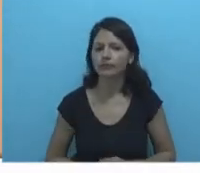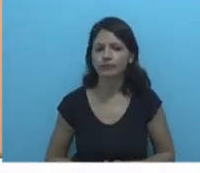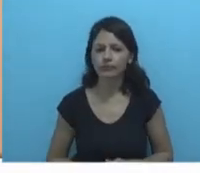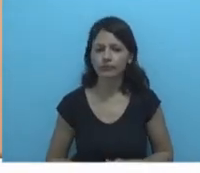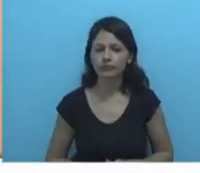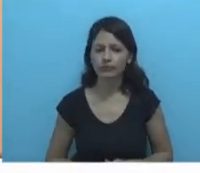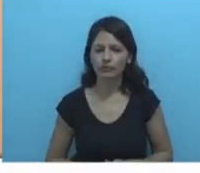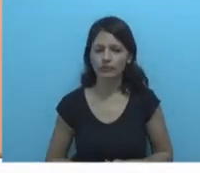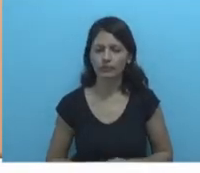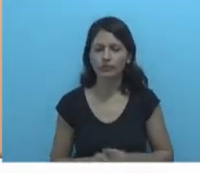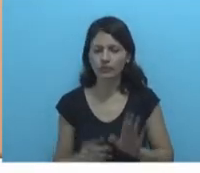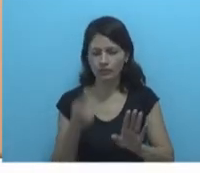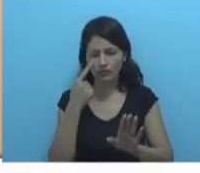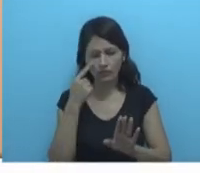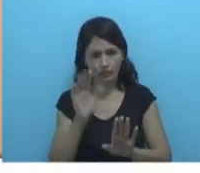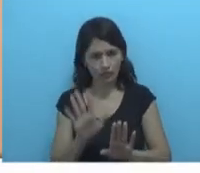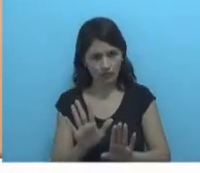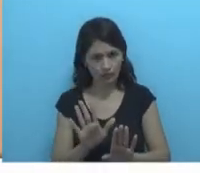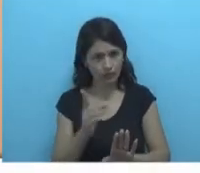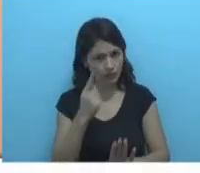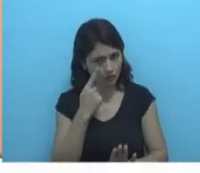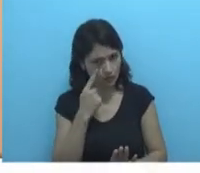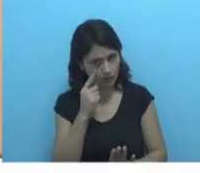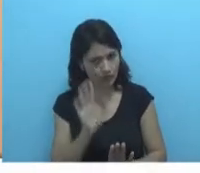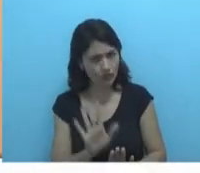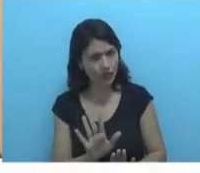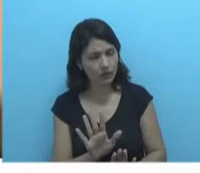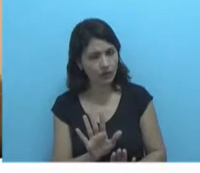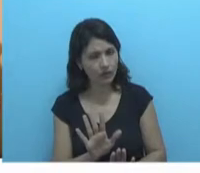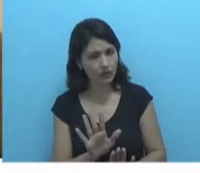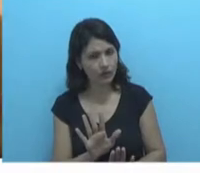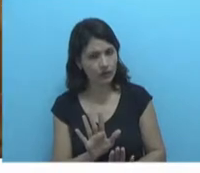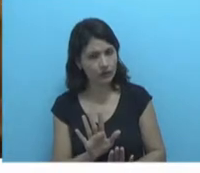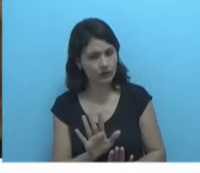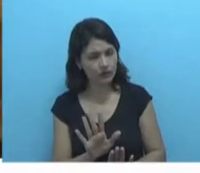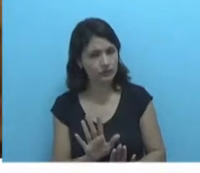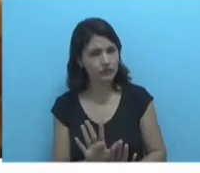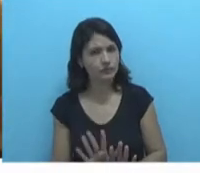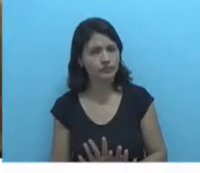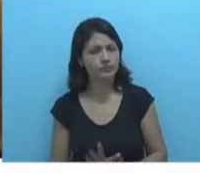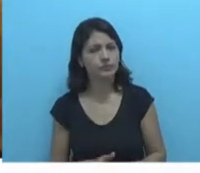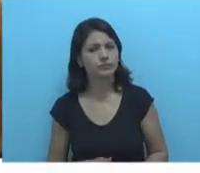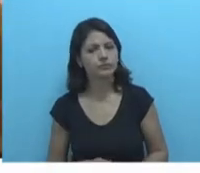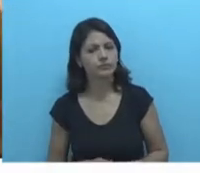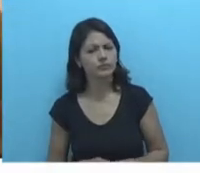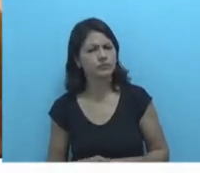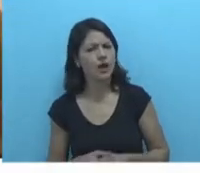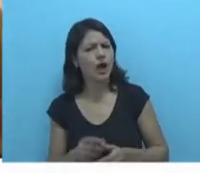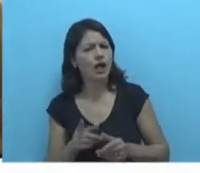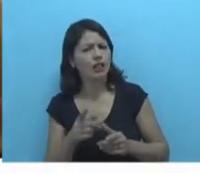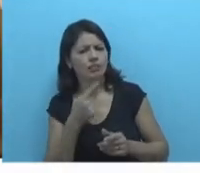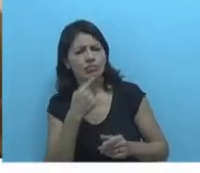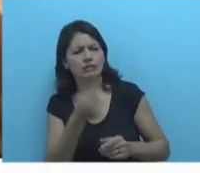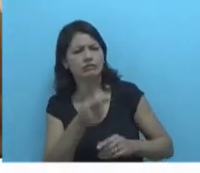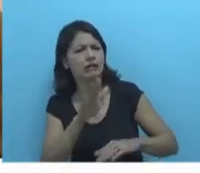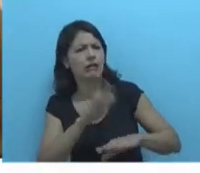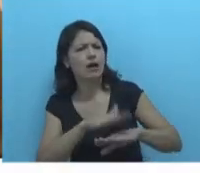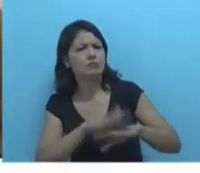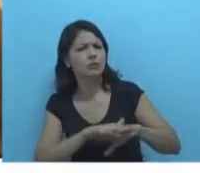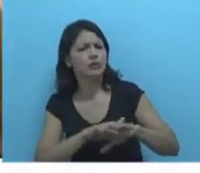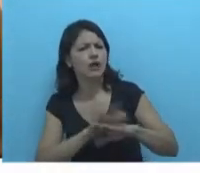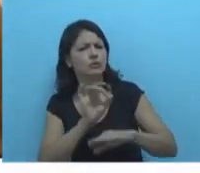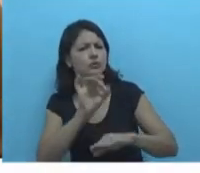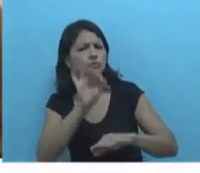cosas. Pero, ojo, sería bueno que no carguemos la culpa solamente